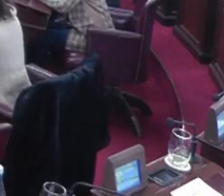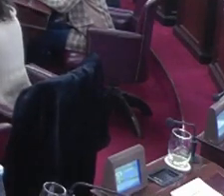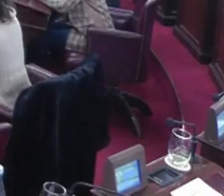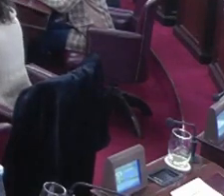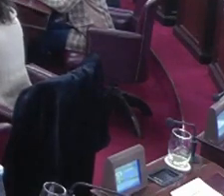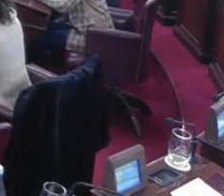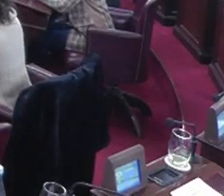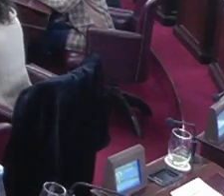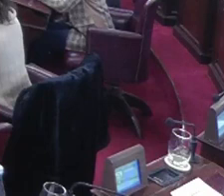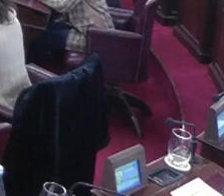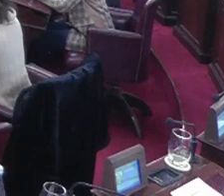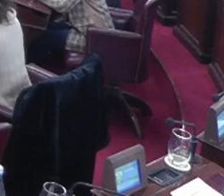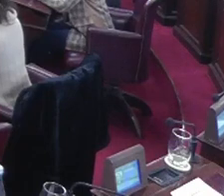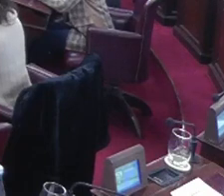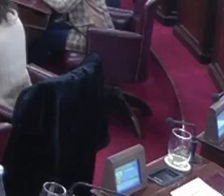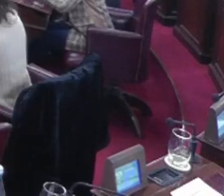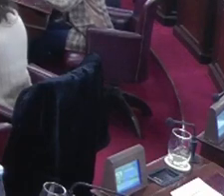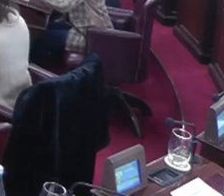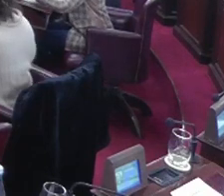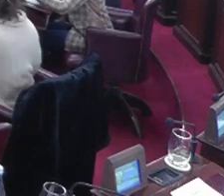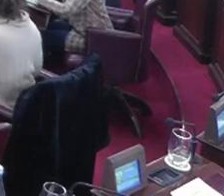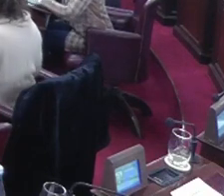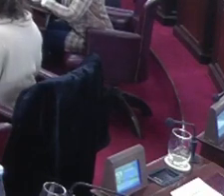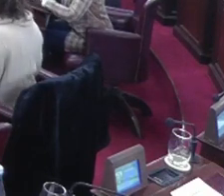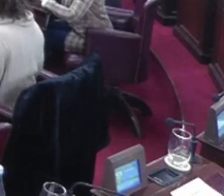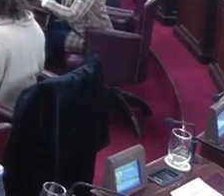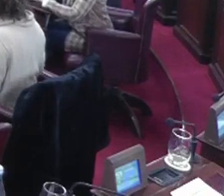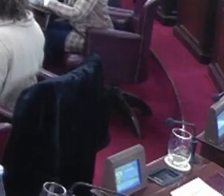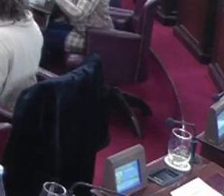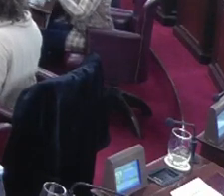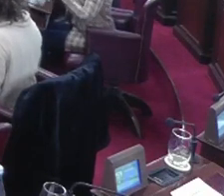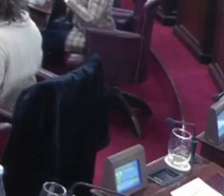del frade di Stéfano